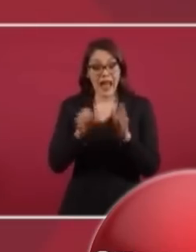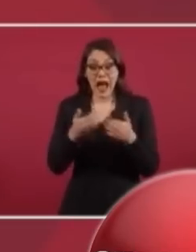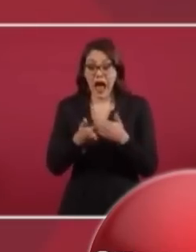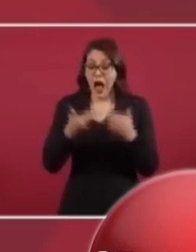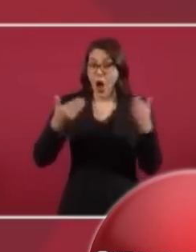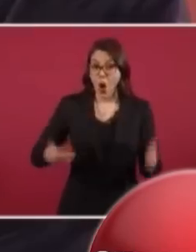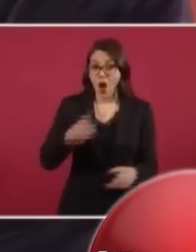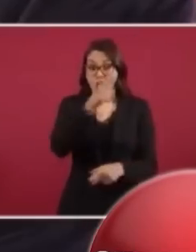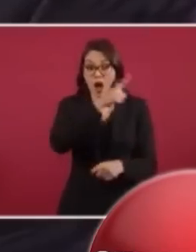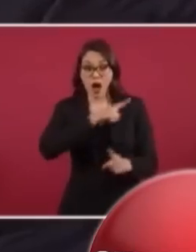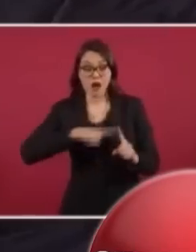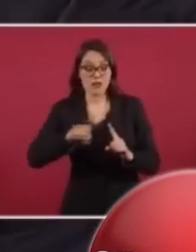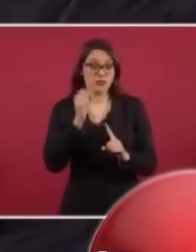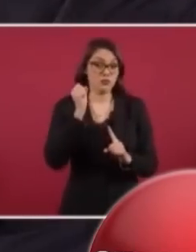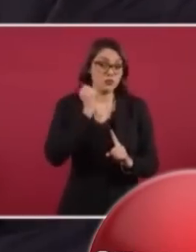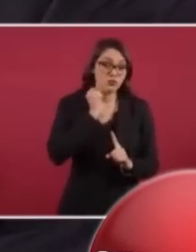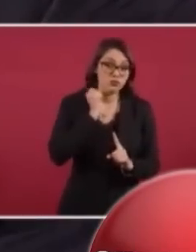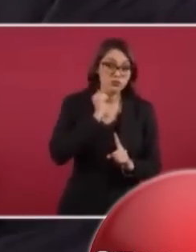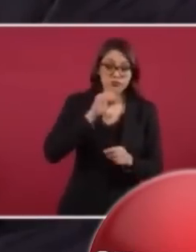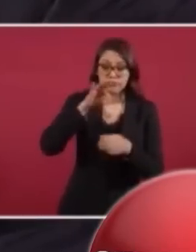se decide